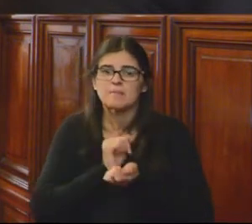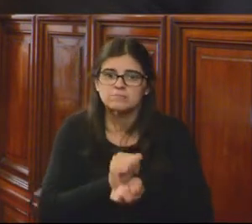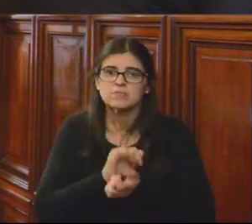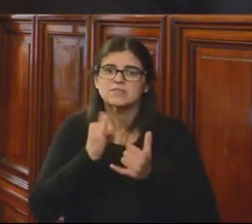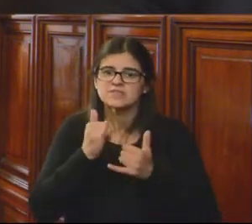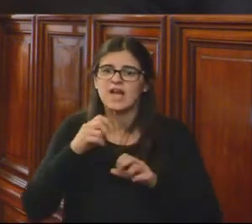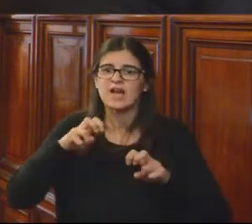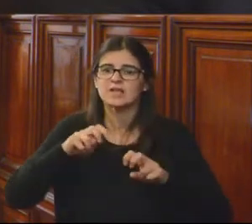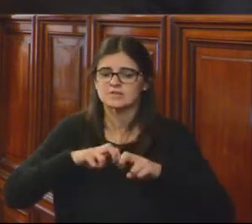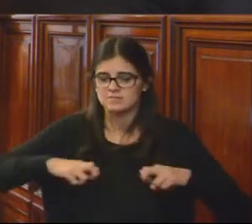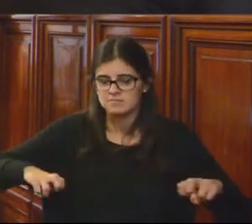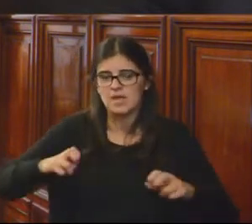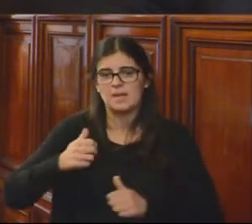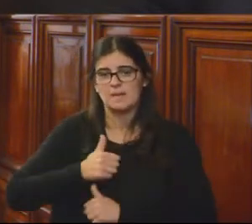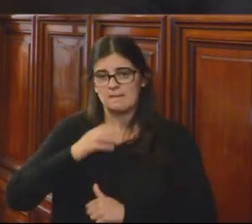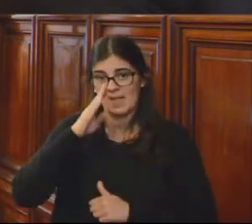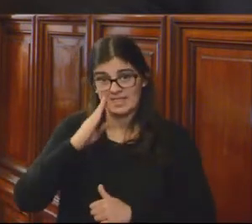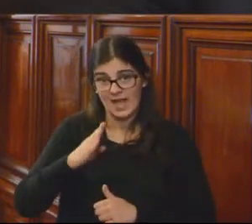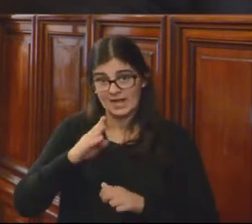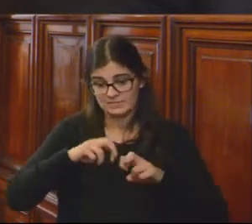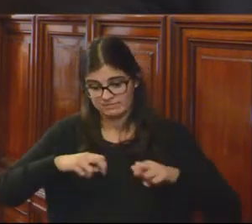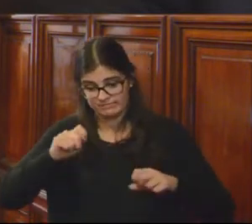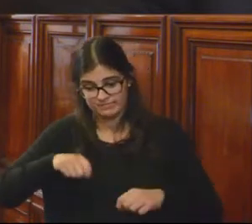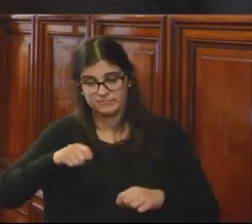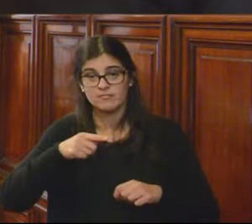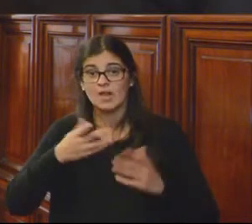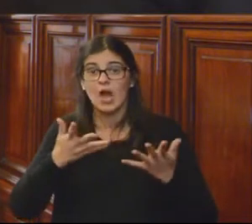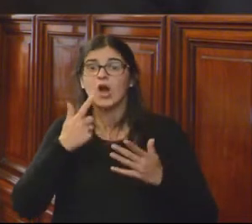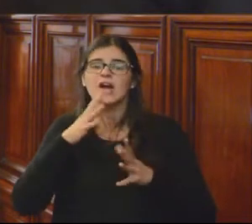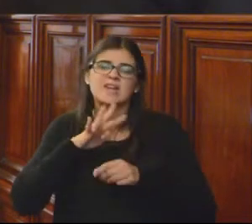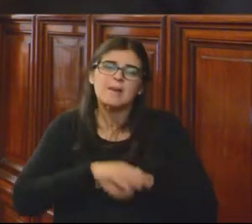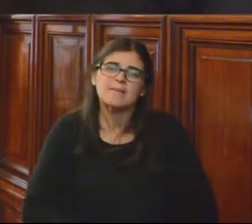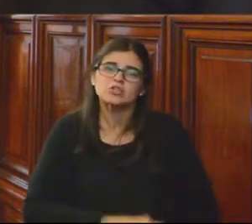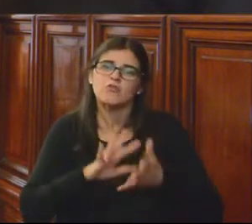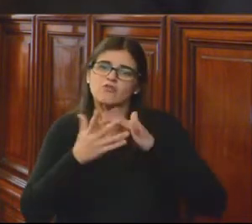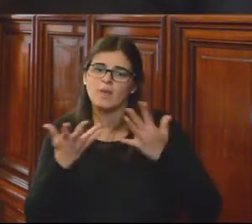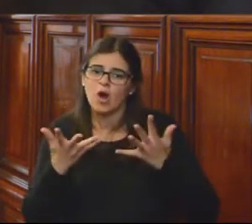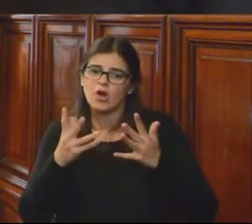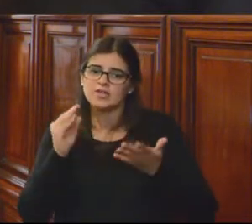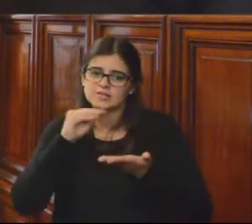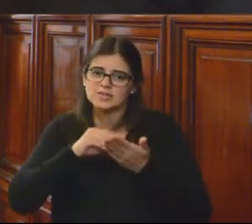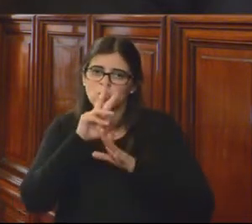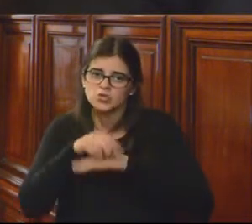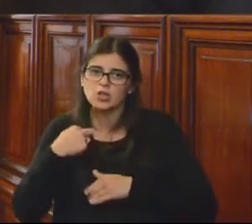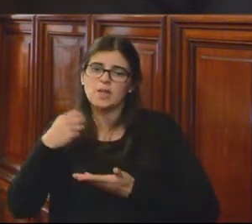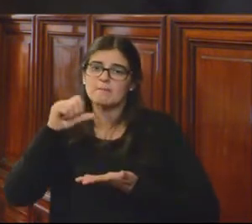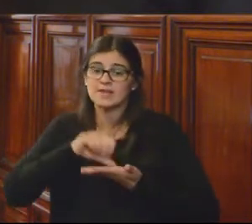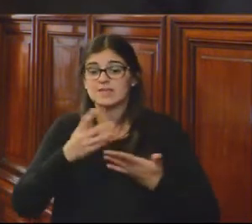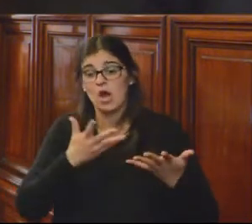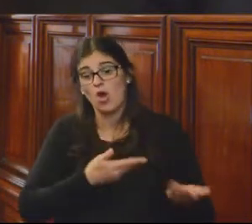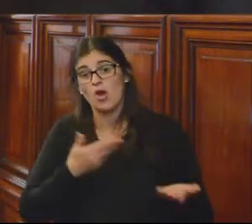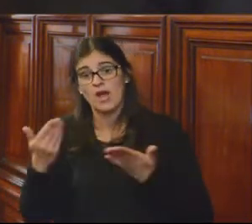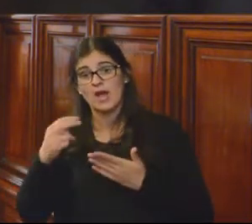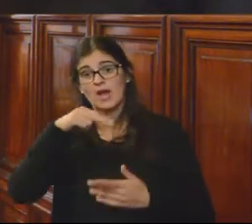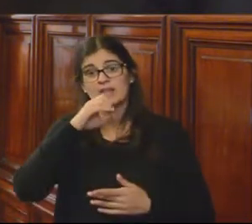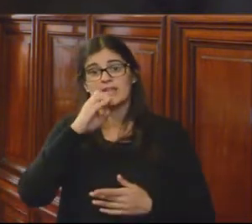en tribunales militares. Actualmente esta es la situación del sistema de represión que se está implementando en nuestro país. Cedo la palabra a Carlos Nieto